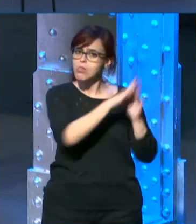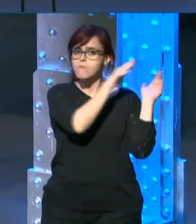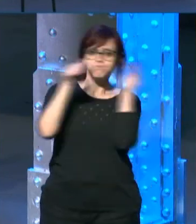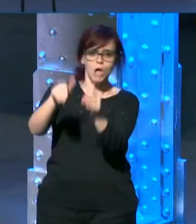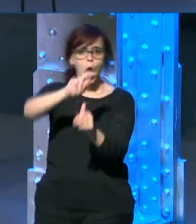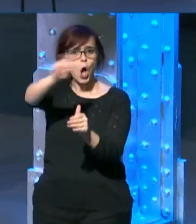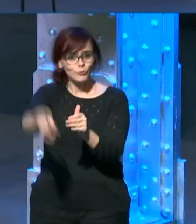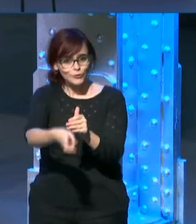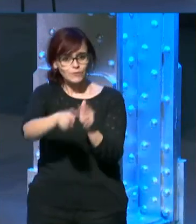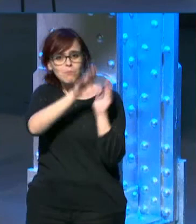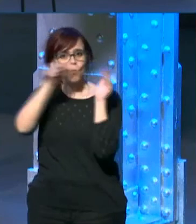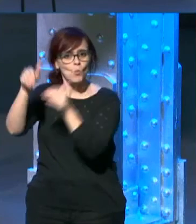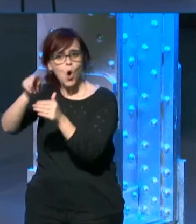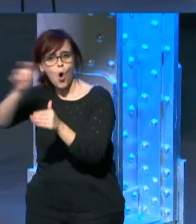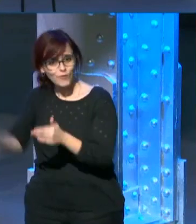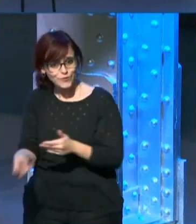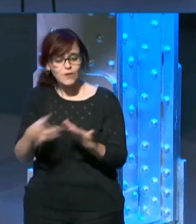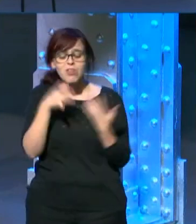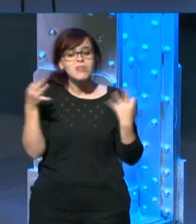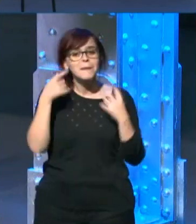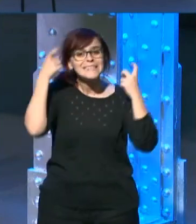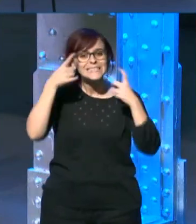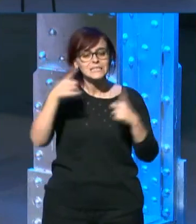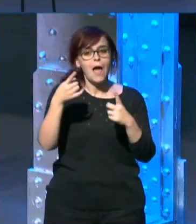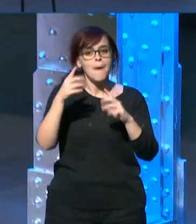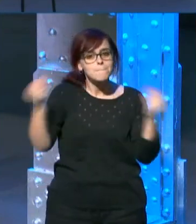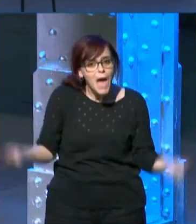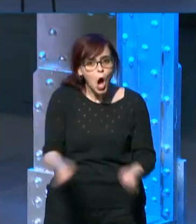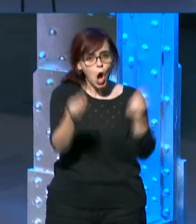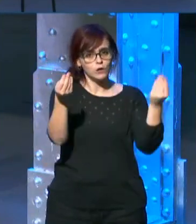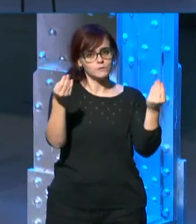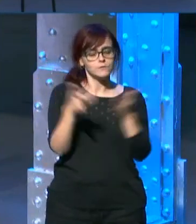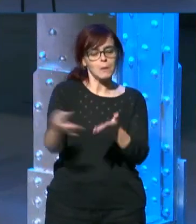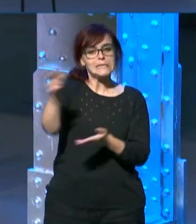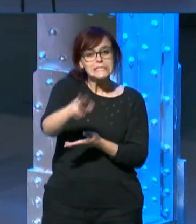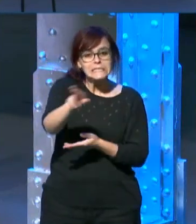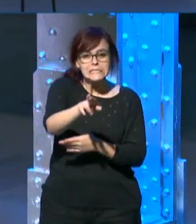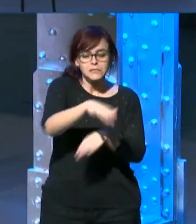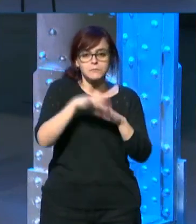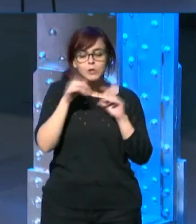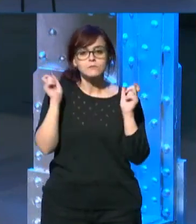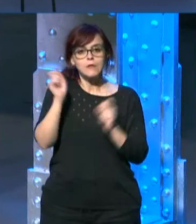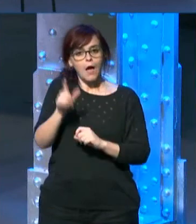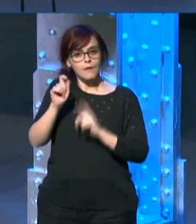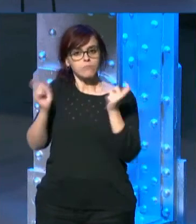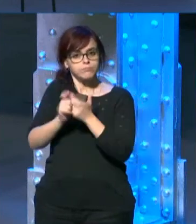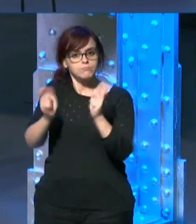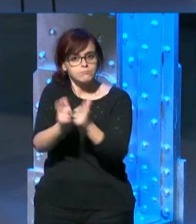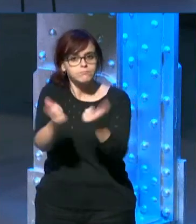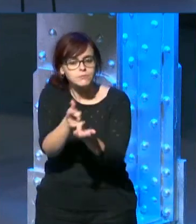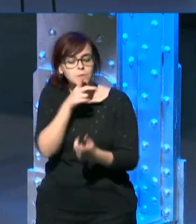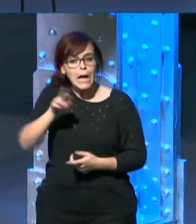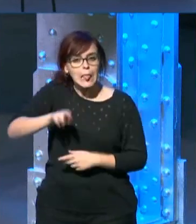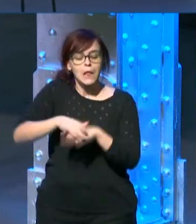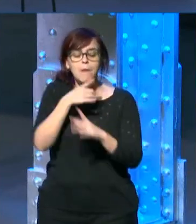tener es esa mentalidad de la mejora continua que comentaba Alonso. El constantemente donde estés trabajando, no tomes una decisión